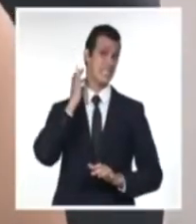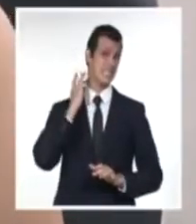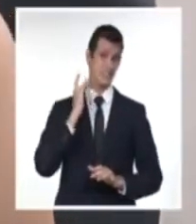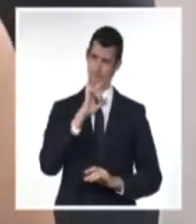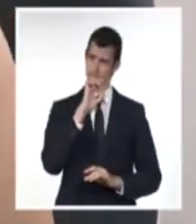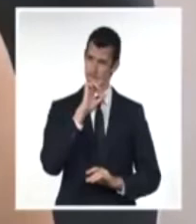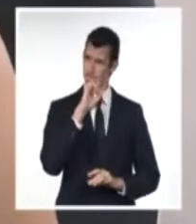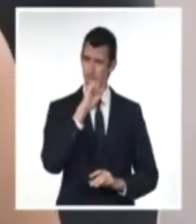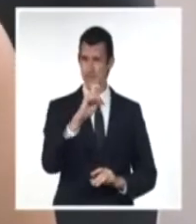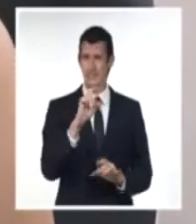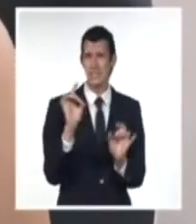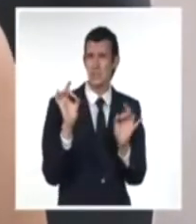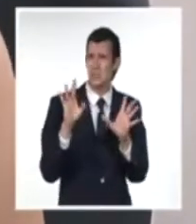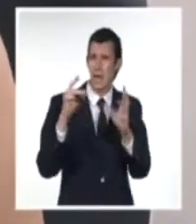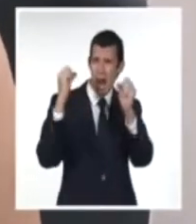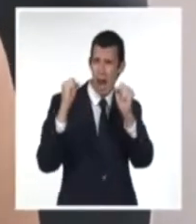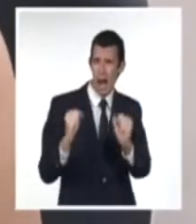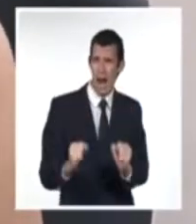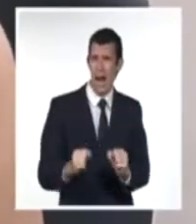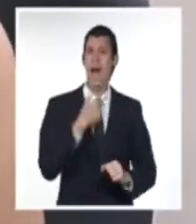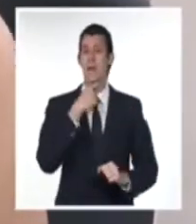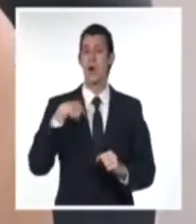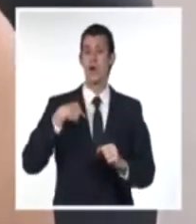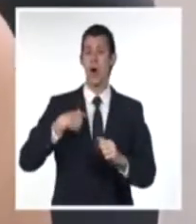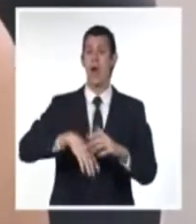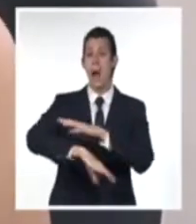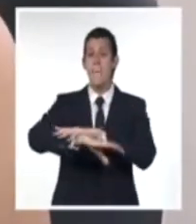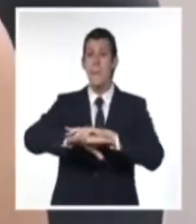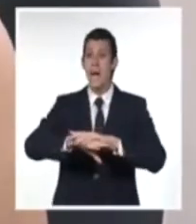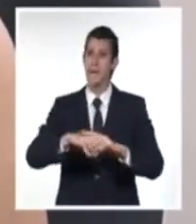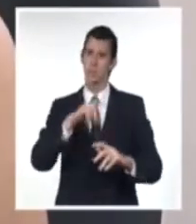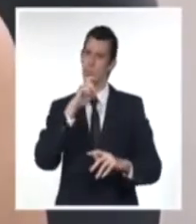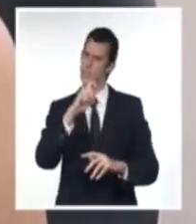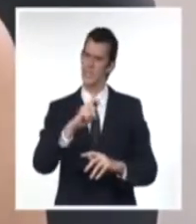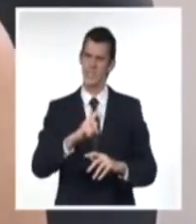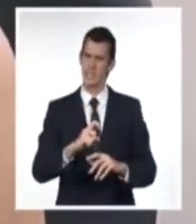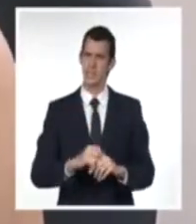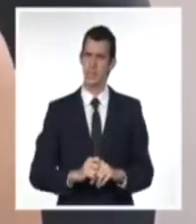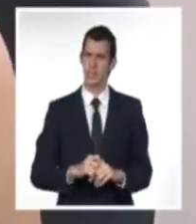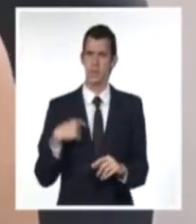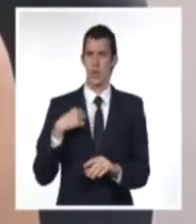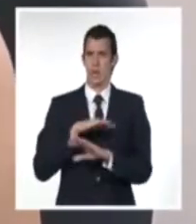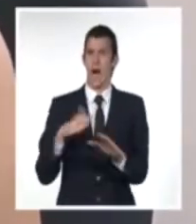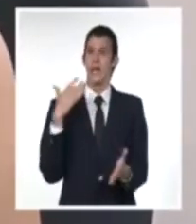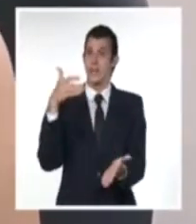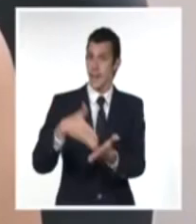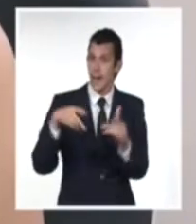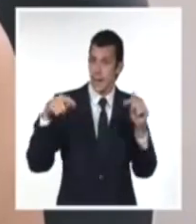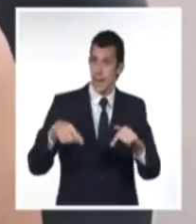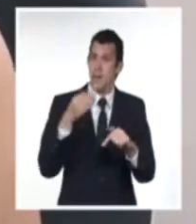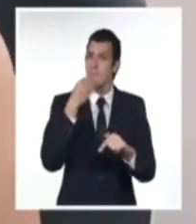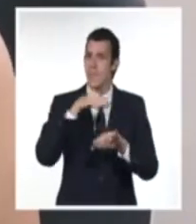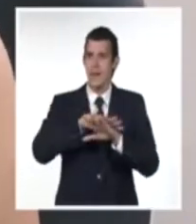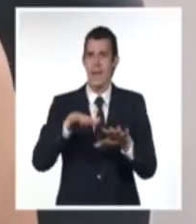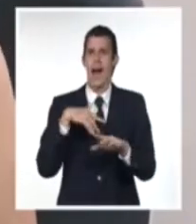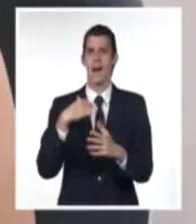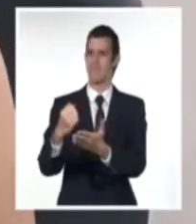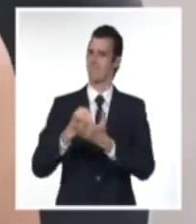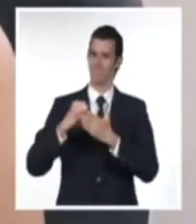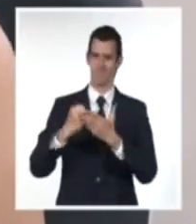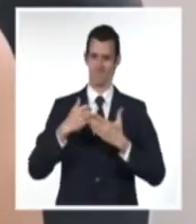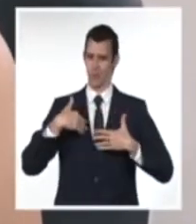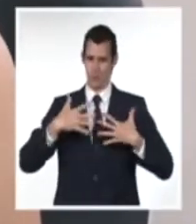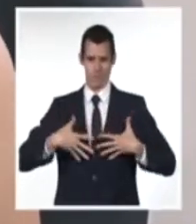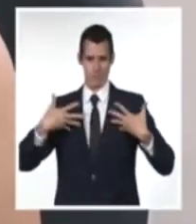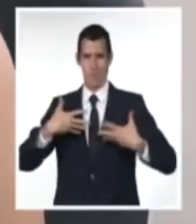piernas. Y a raíz de que empecé a darme terapia con ellos, he mejorado muchísimo, muchísimo, muchísimo, de verdad.